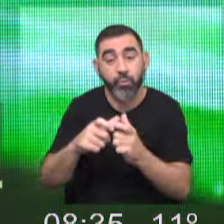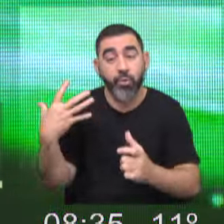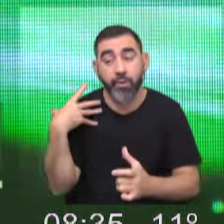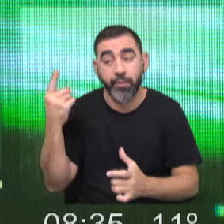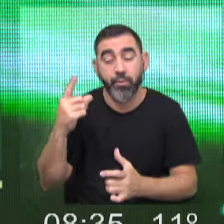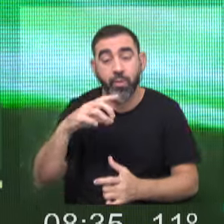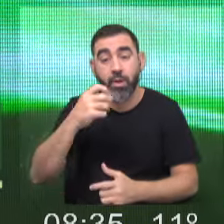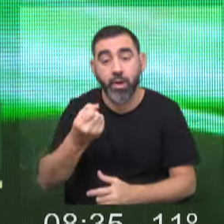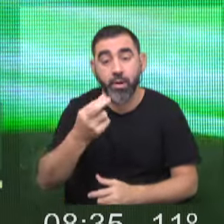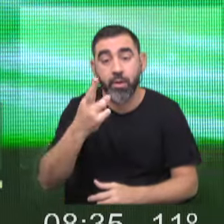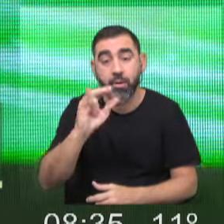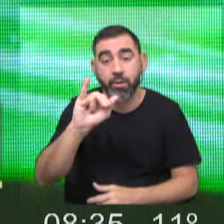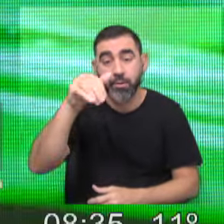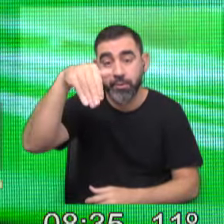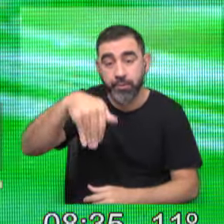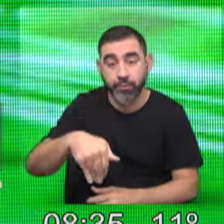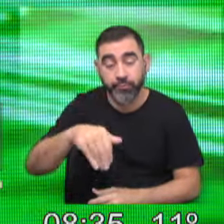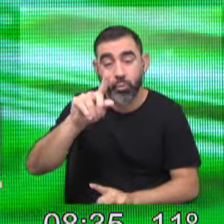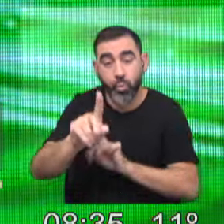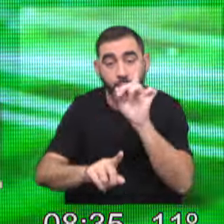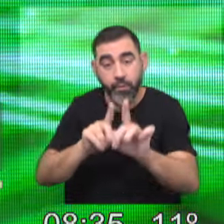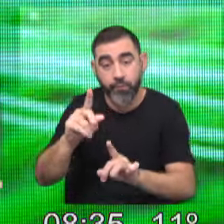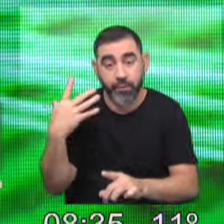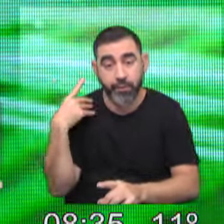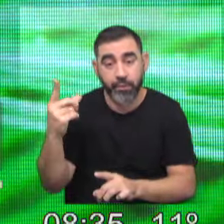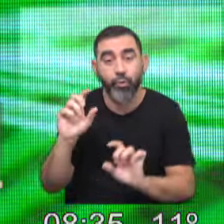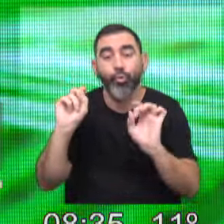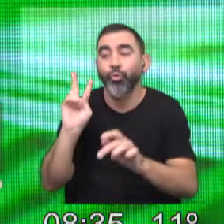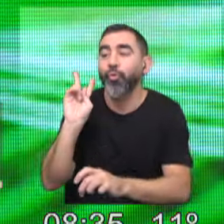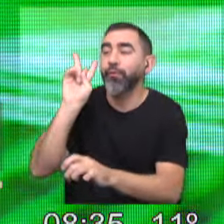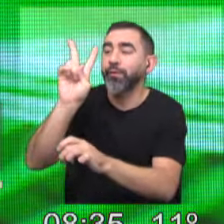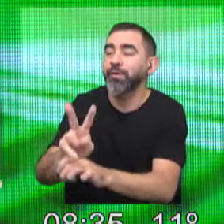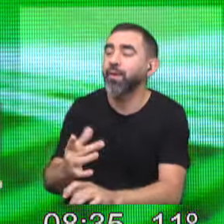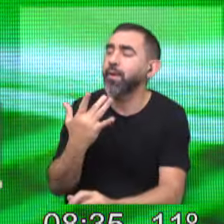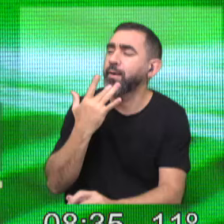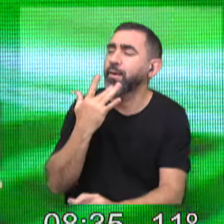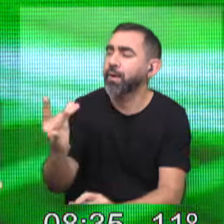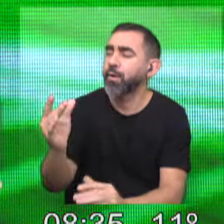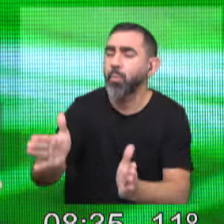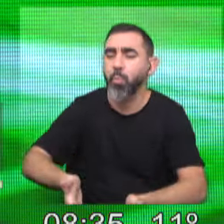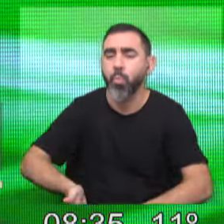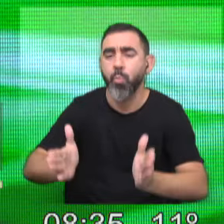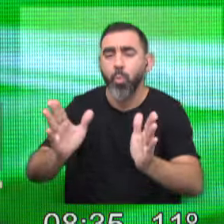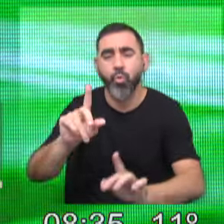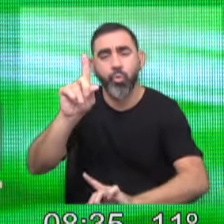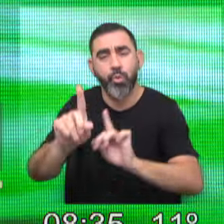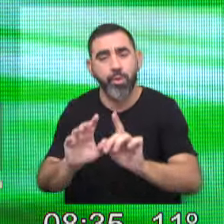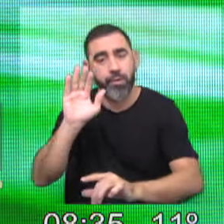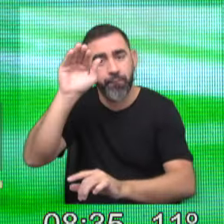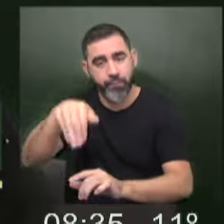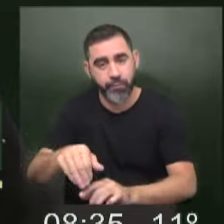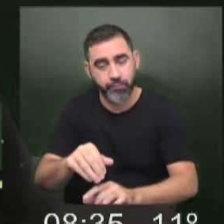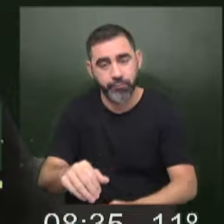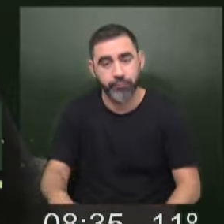Arim no era solamente visitar un bellísimo edificio como es la Universidad de la República. Que